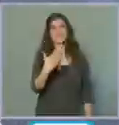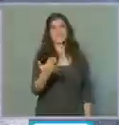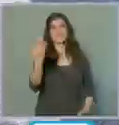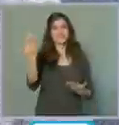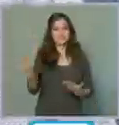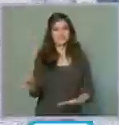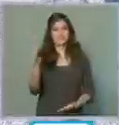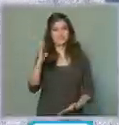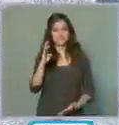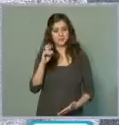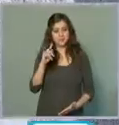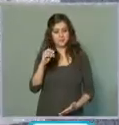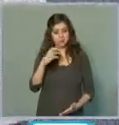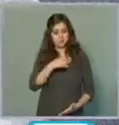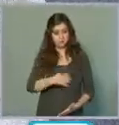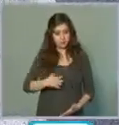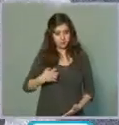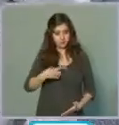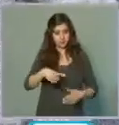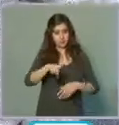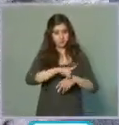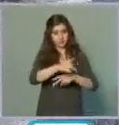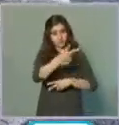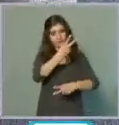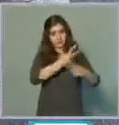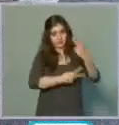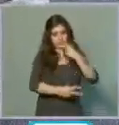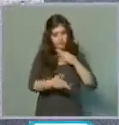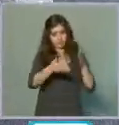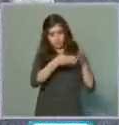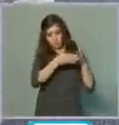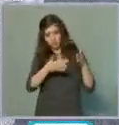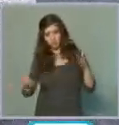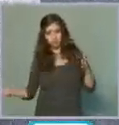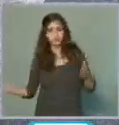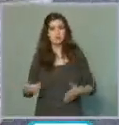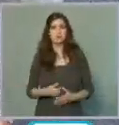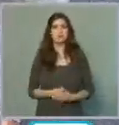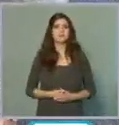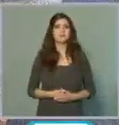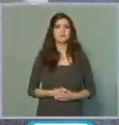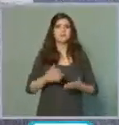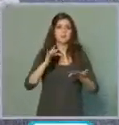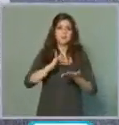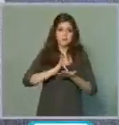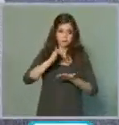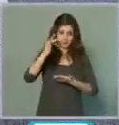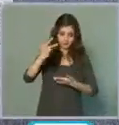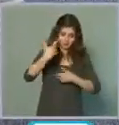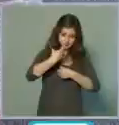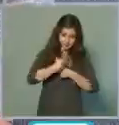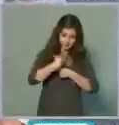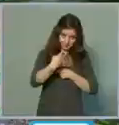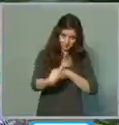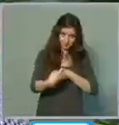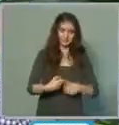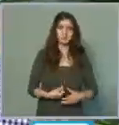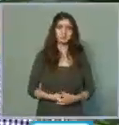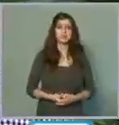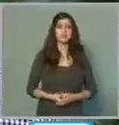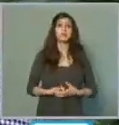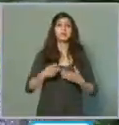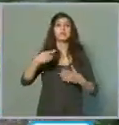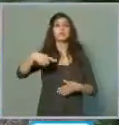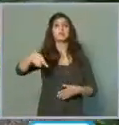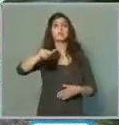Beto, qué placer tenerte aquí. Gran músico, gran trayectoria. De verdad es un placer. Igualmente, muchas gracias por la invitación. No, al contrario. Ahora sí, cuéntale